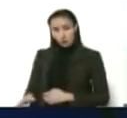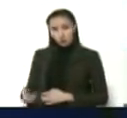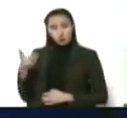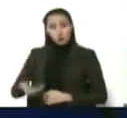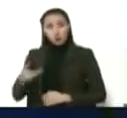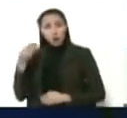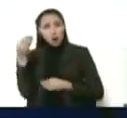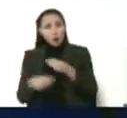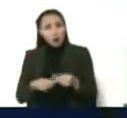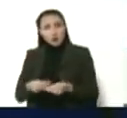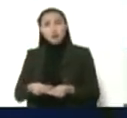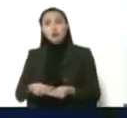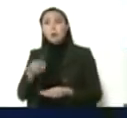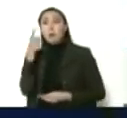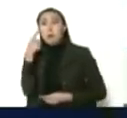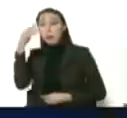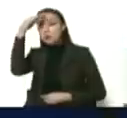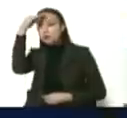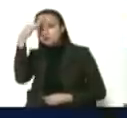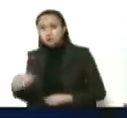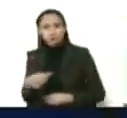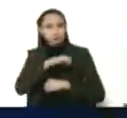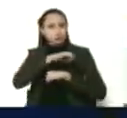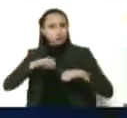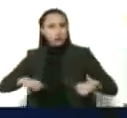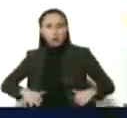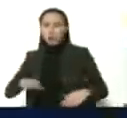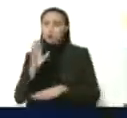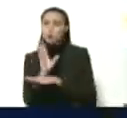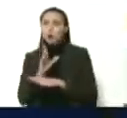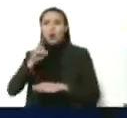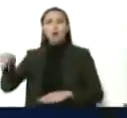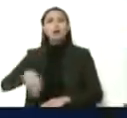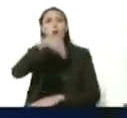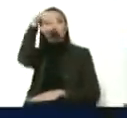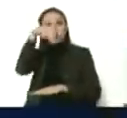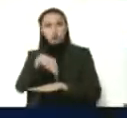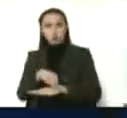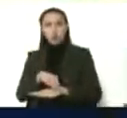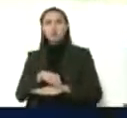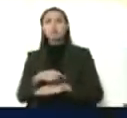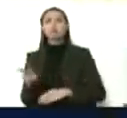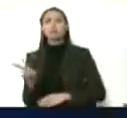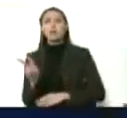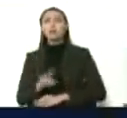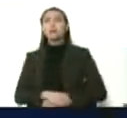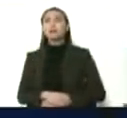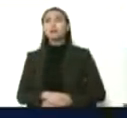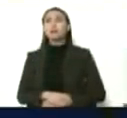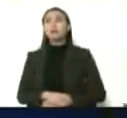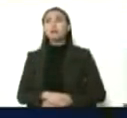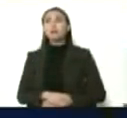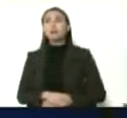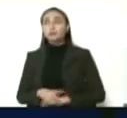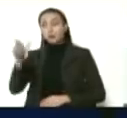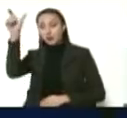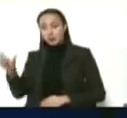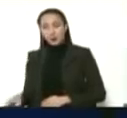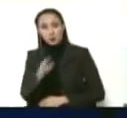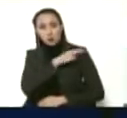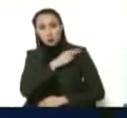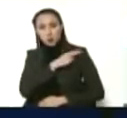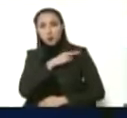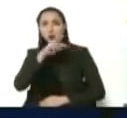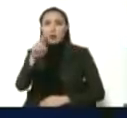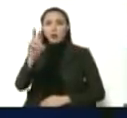operaciones militares en defensa de la soberanía nacional, la seguridad del país, el almirante en jefe